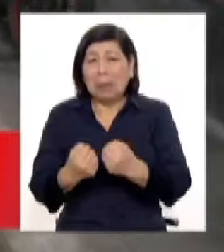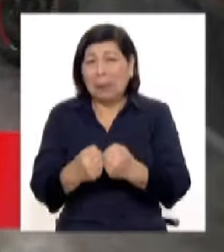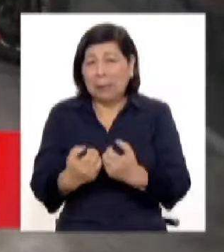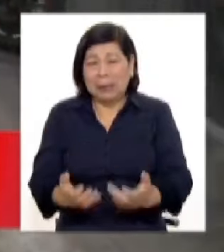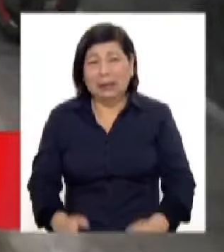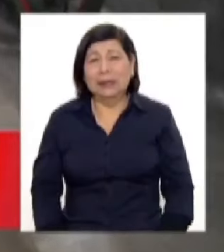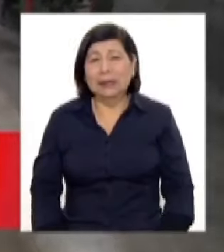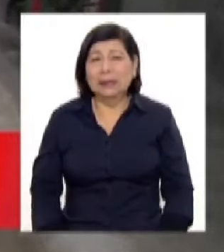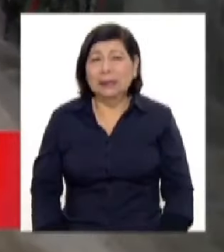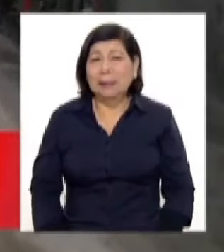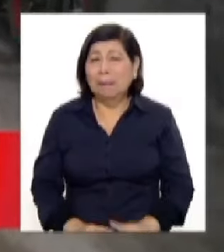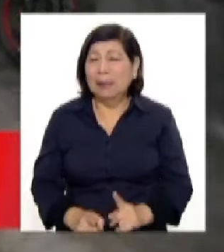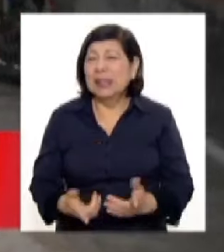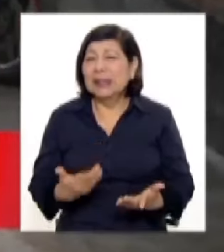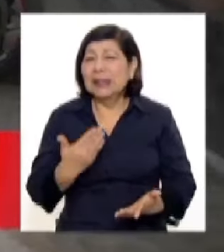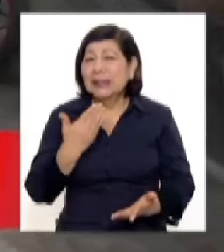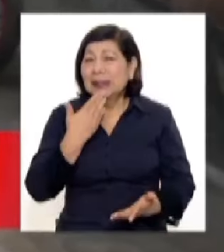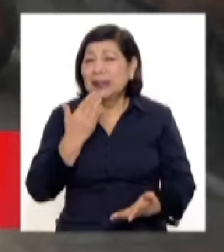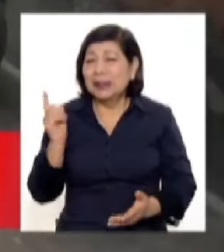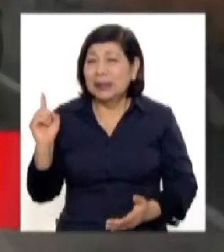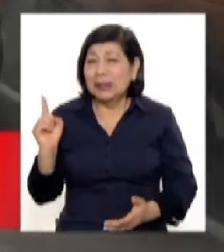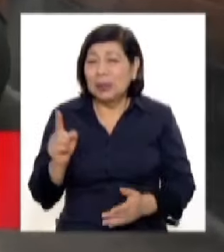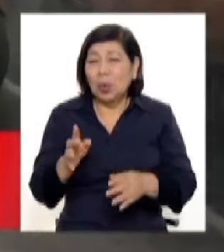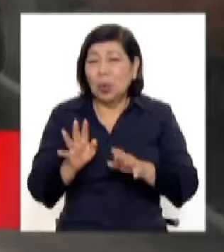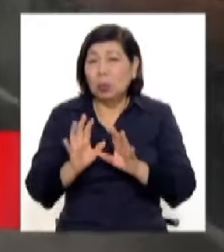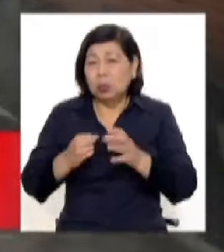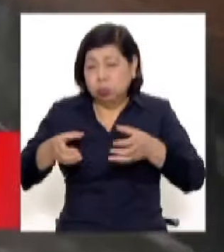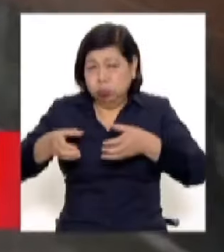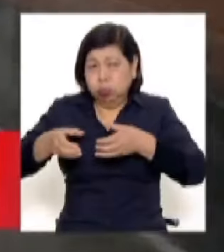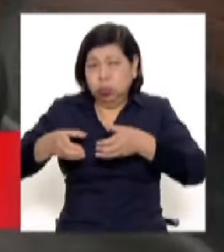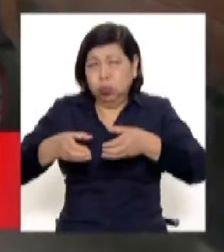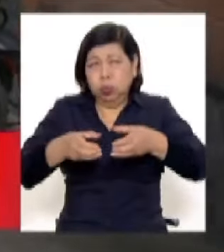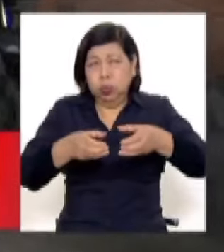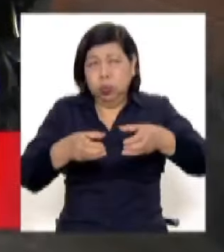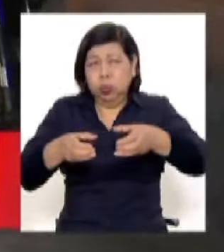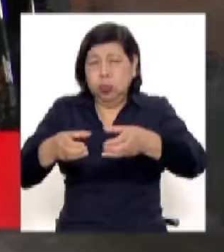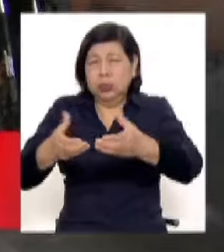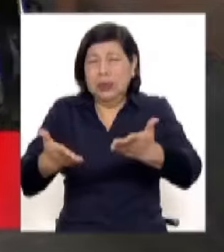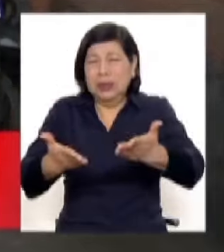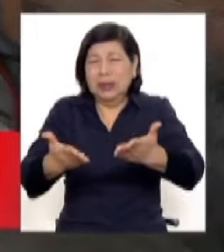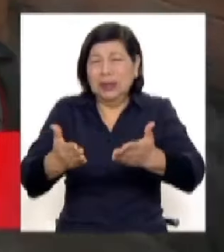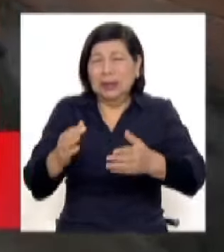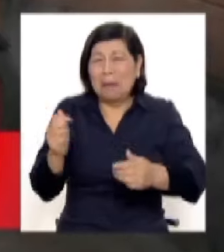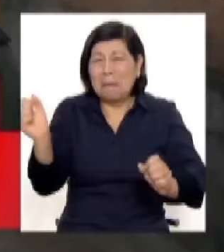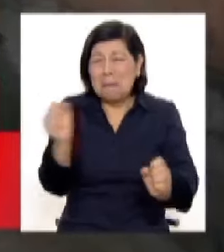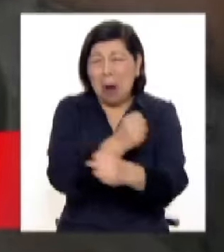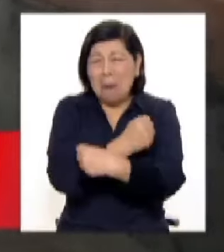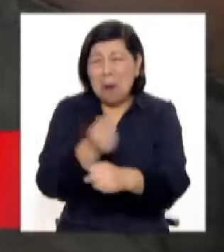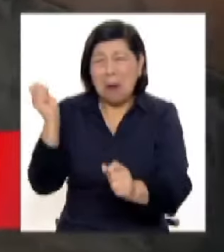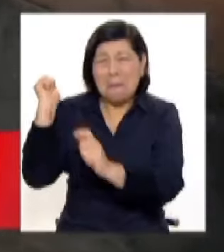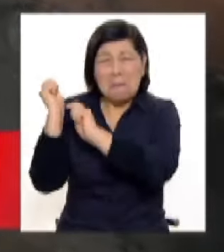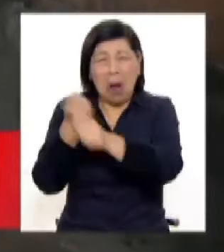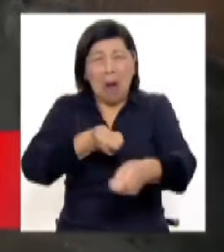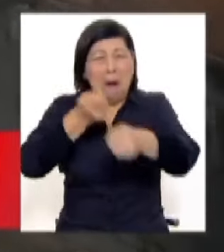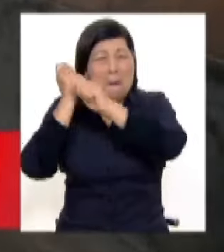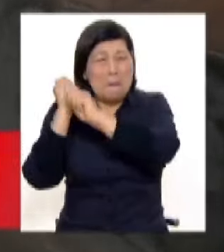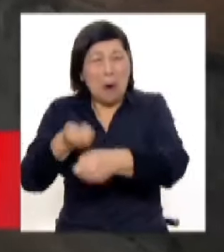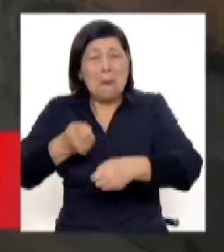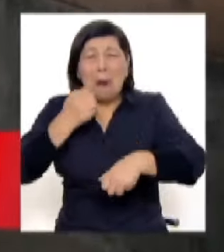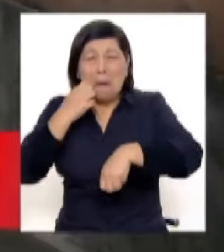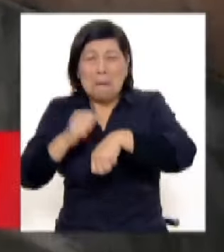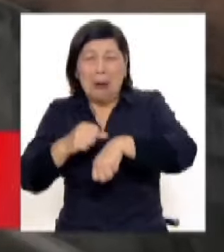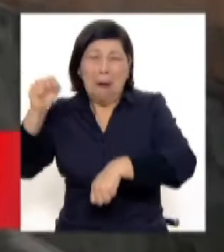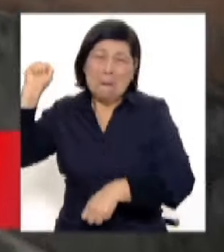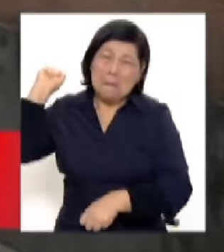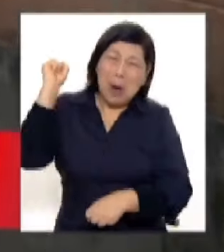de estos presuntos hinchas que llegaron hasta este lugar para realizar estos desmanes, ¿no? Atacaron con piedras, con